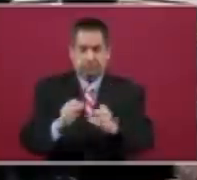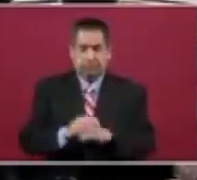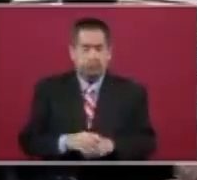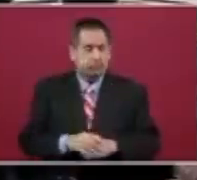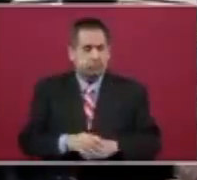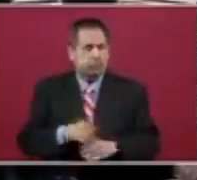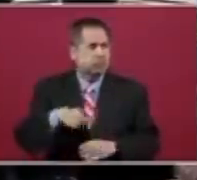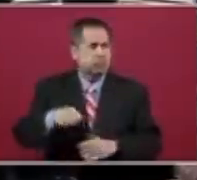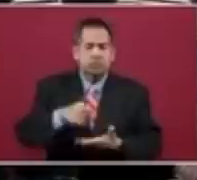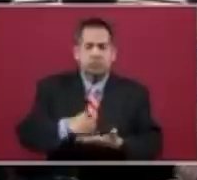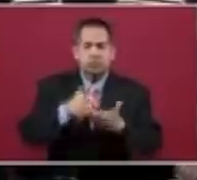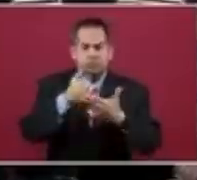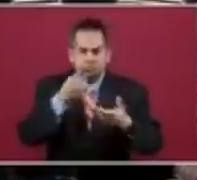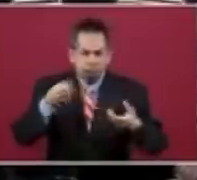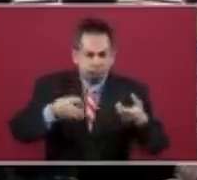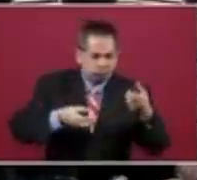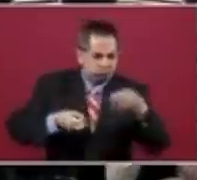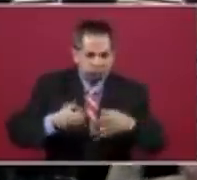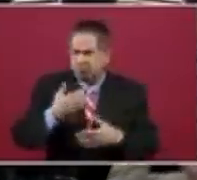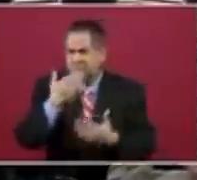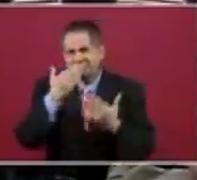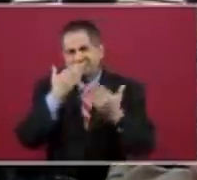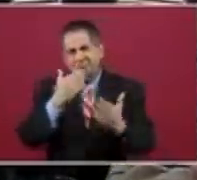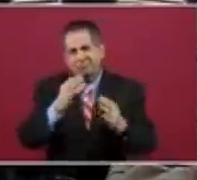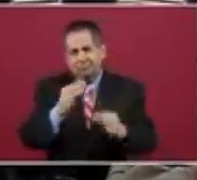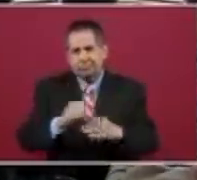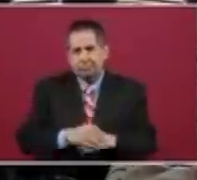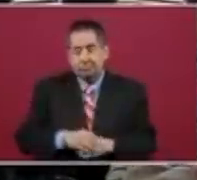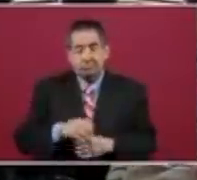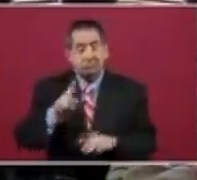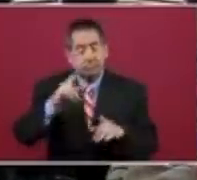Ayudaron mucho, qué bien, porque se me estaba